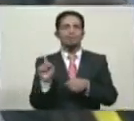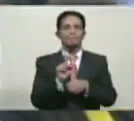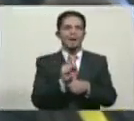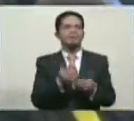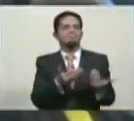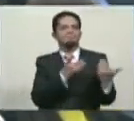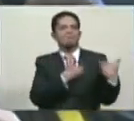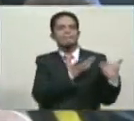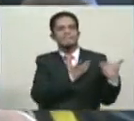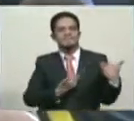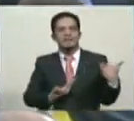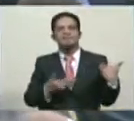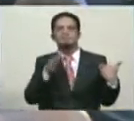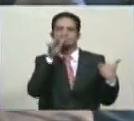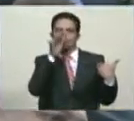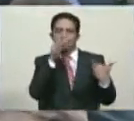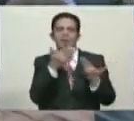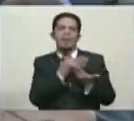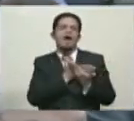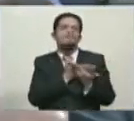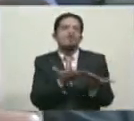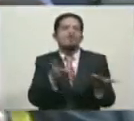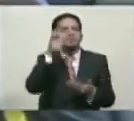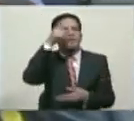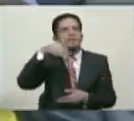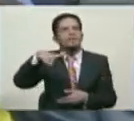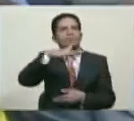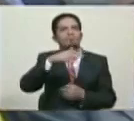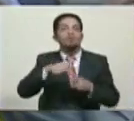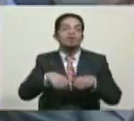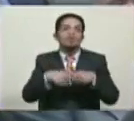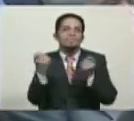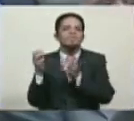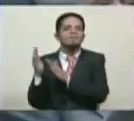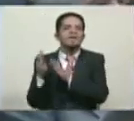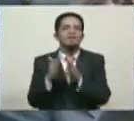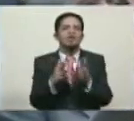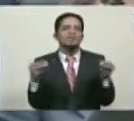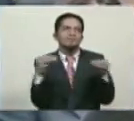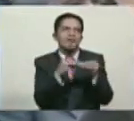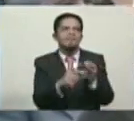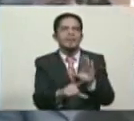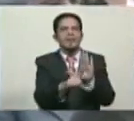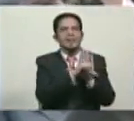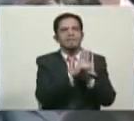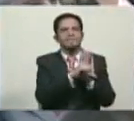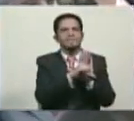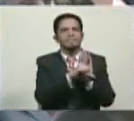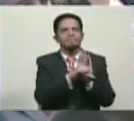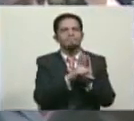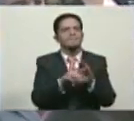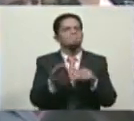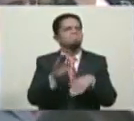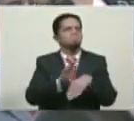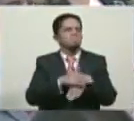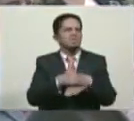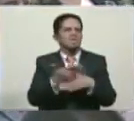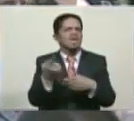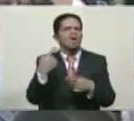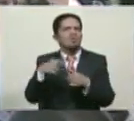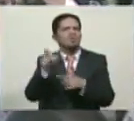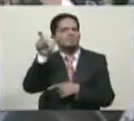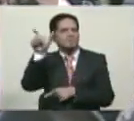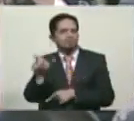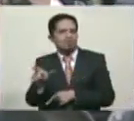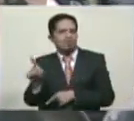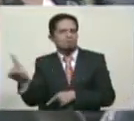de burlar la voluntad popular y la ruptura del orden constitucional. Esto ante las pretensiones de dirigentes de la oposición